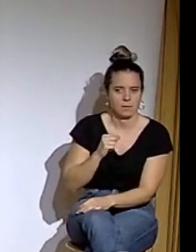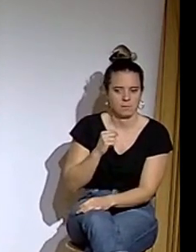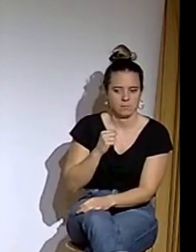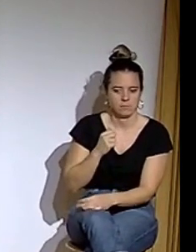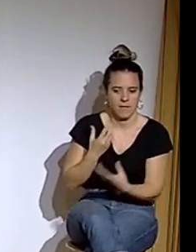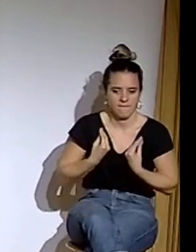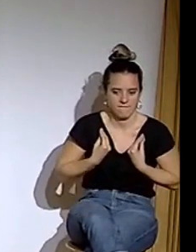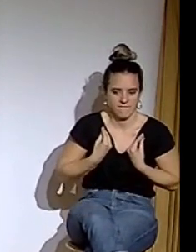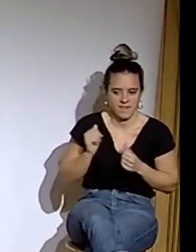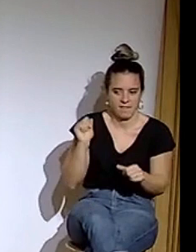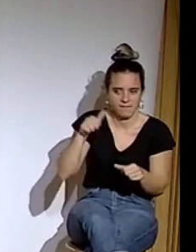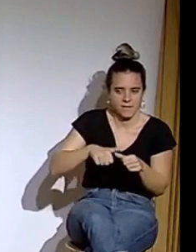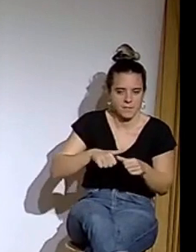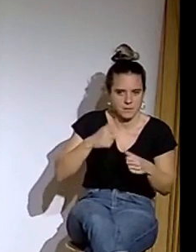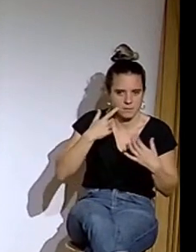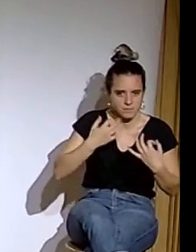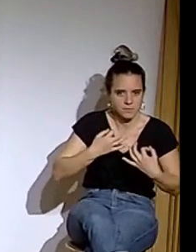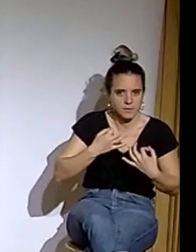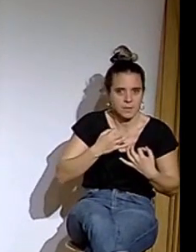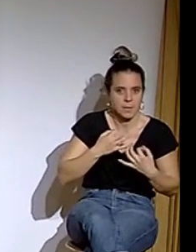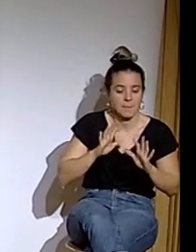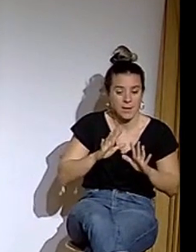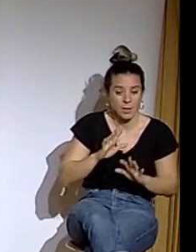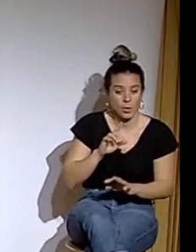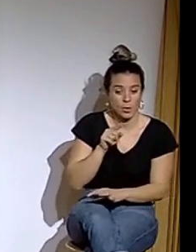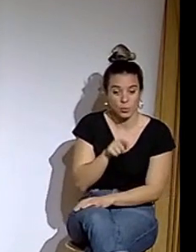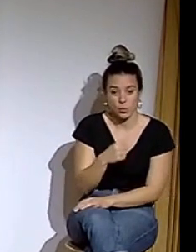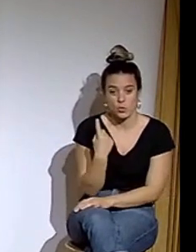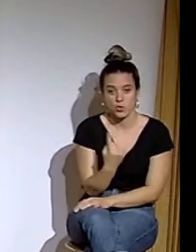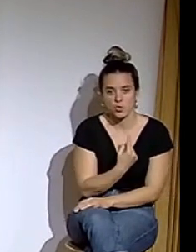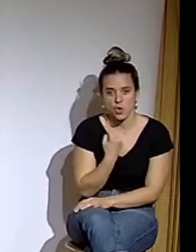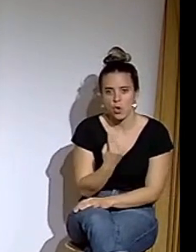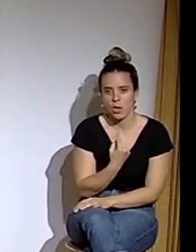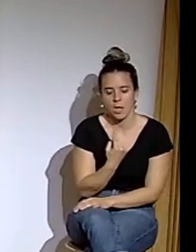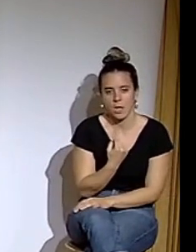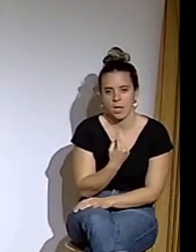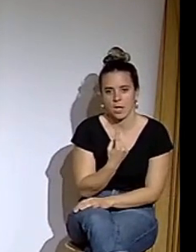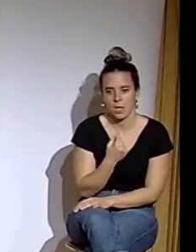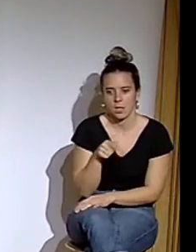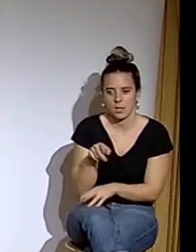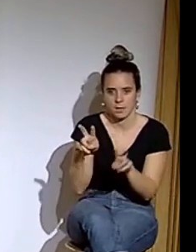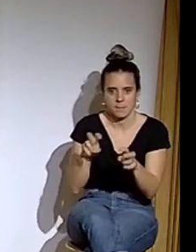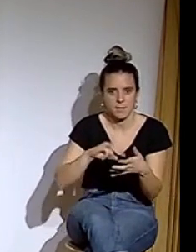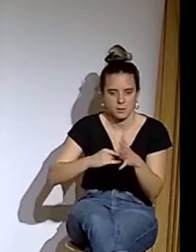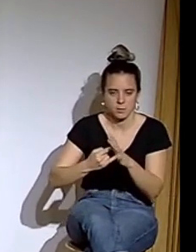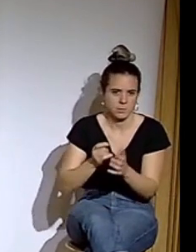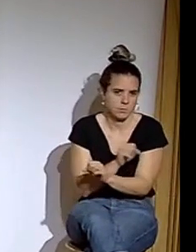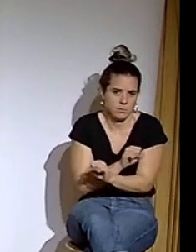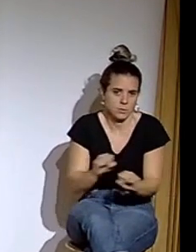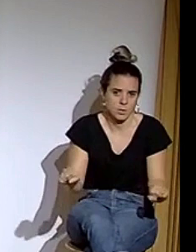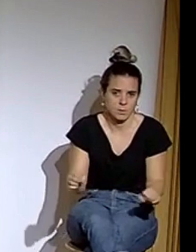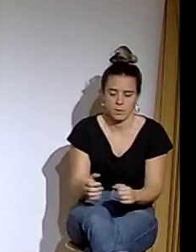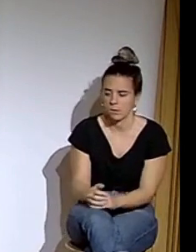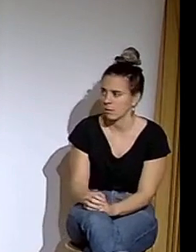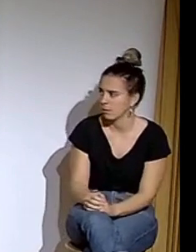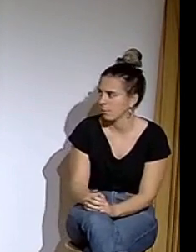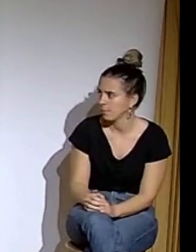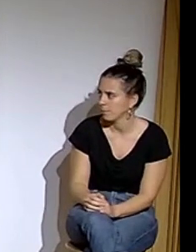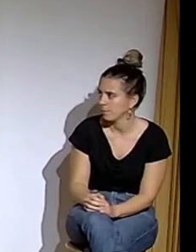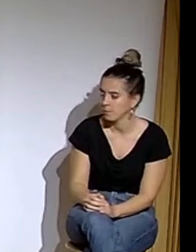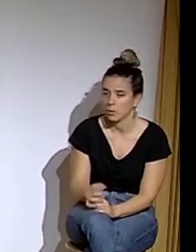tú sola nunca vas a poder resolver la cuestión O sea hay una parte que sí que es de